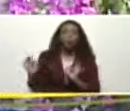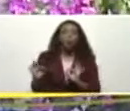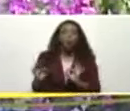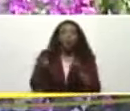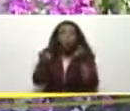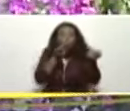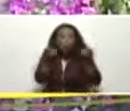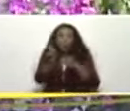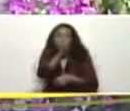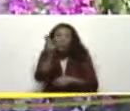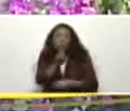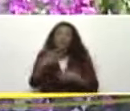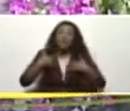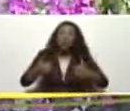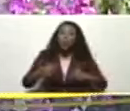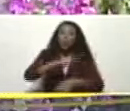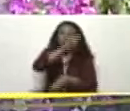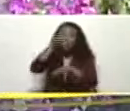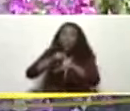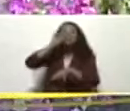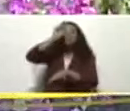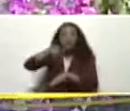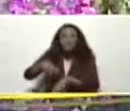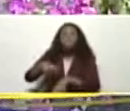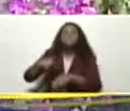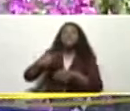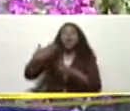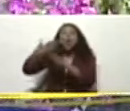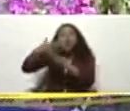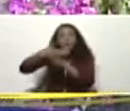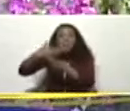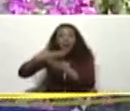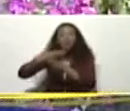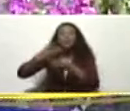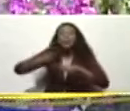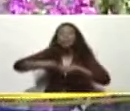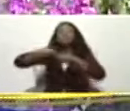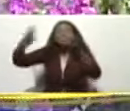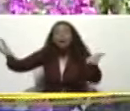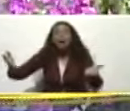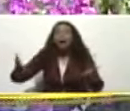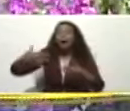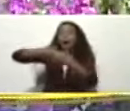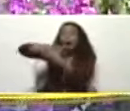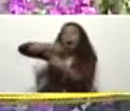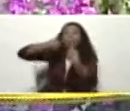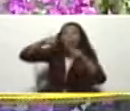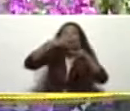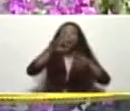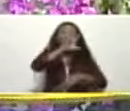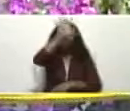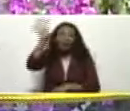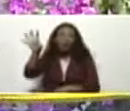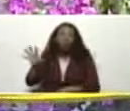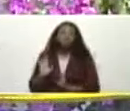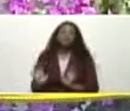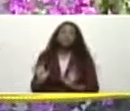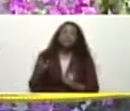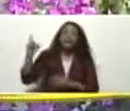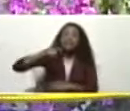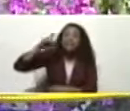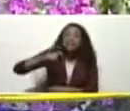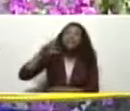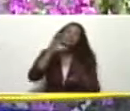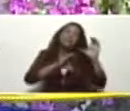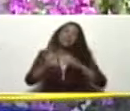controladores para el uso de la salud nacional, sino podría ser un producto de exportación Made in Venezuela,